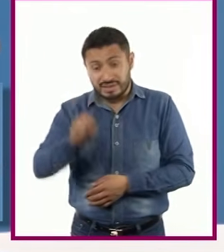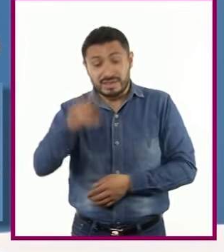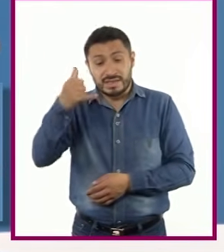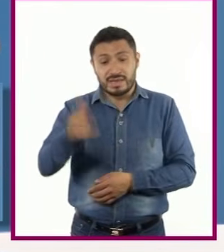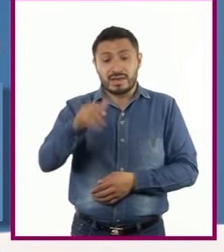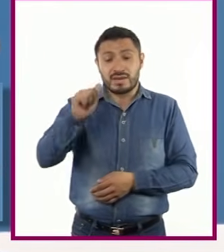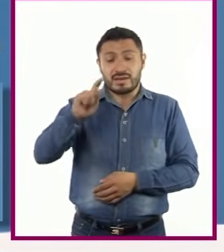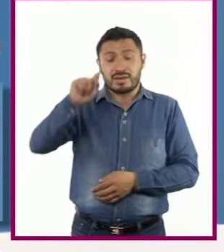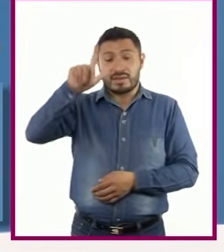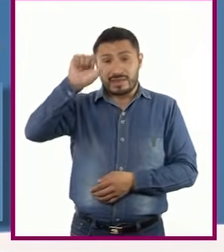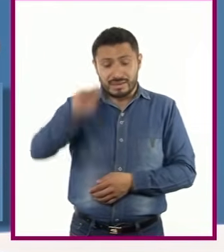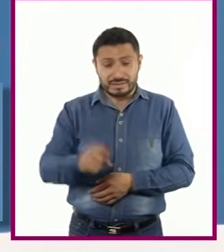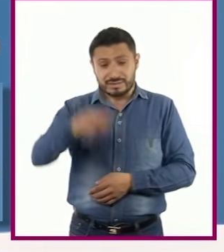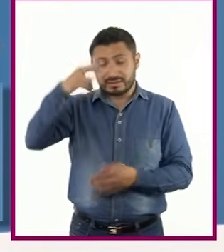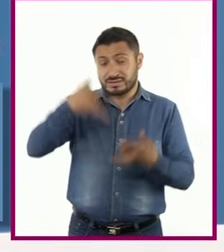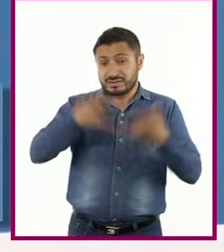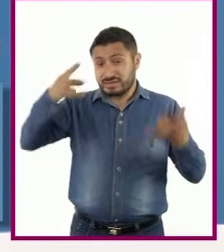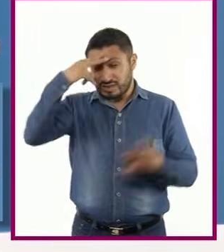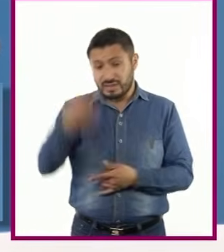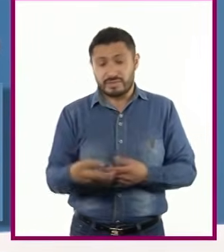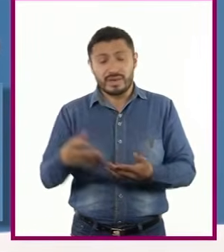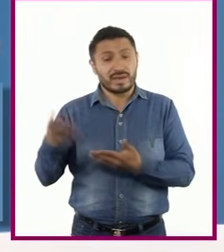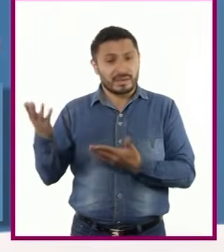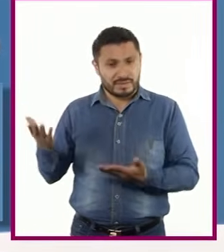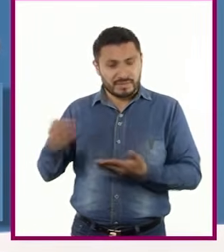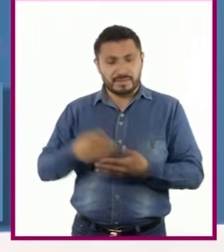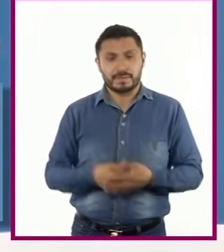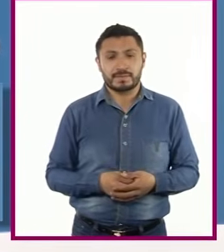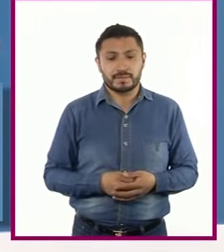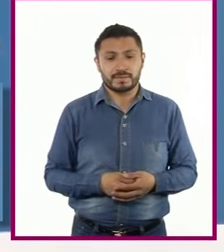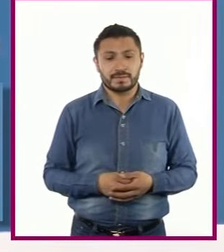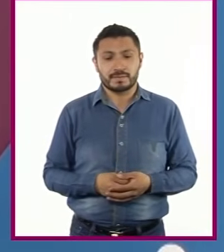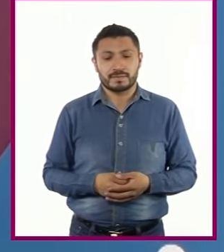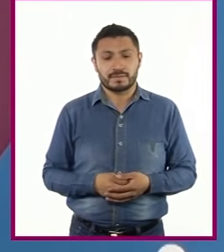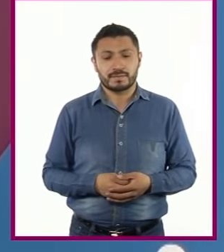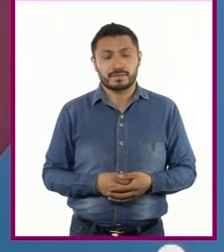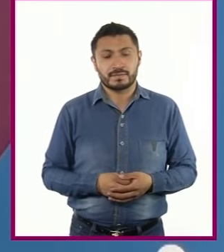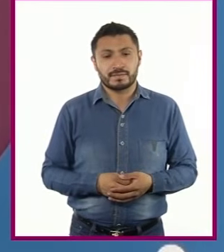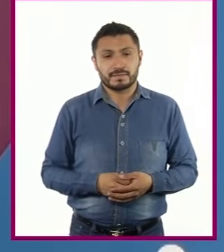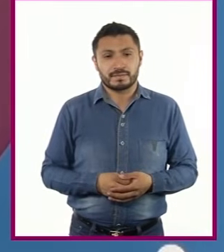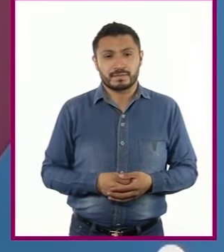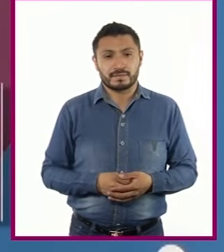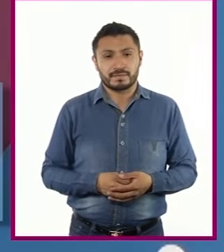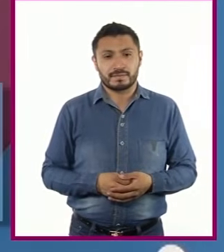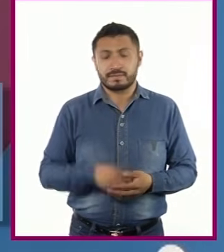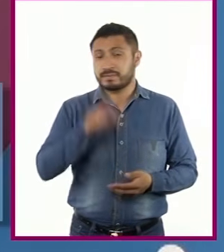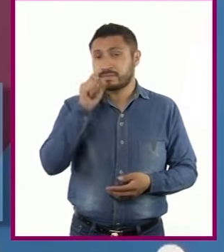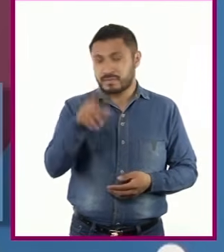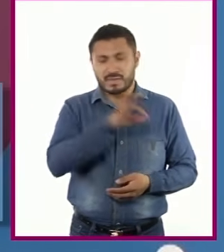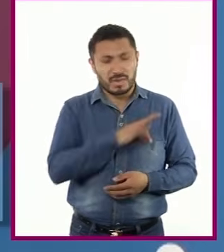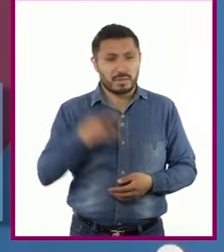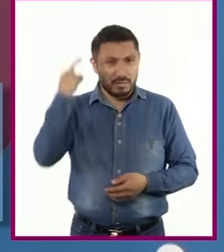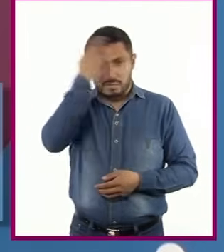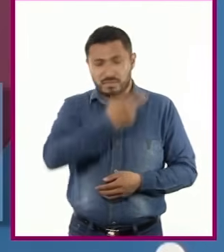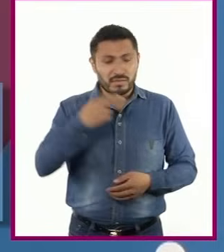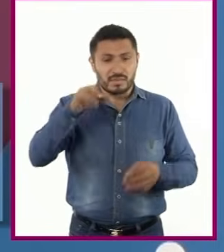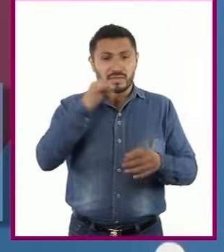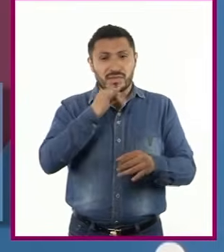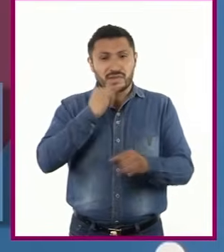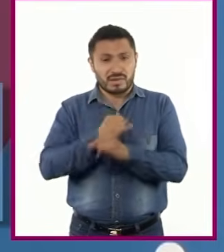México, de Enrique Florescano y Francisco Eiza. También pueden visitar el sitio